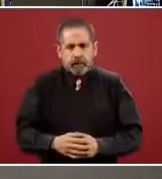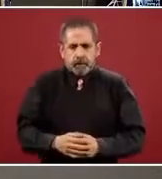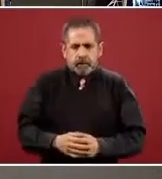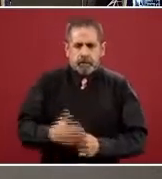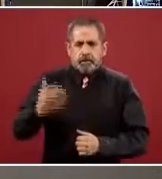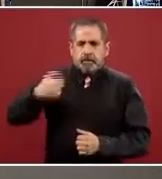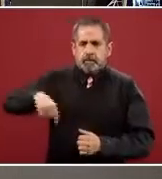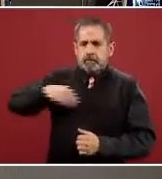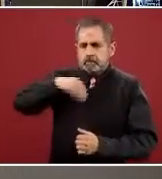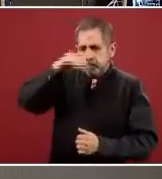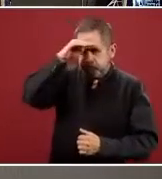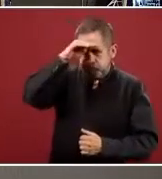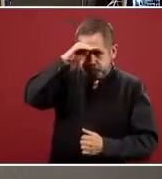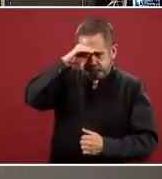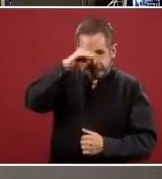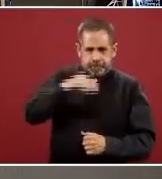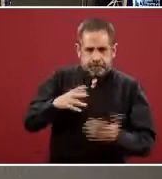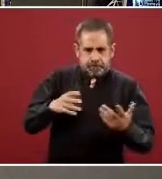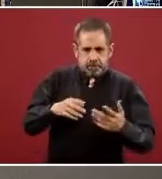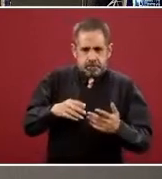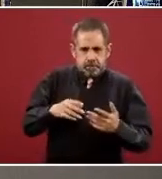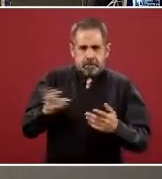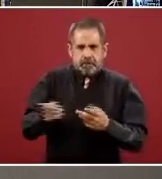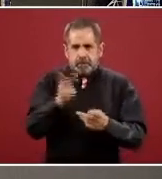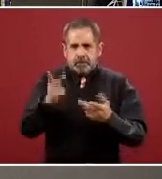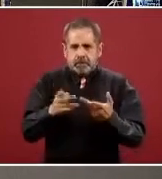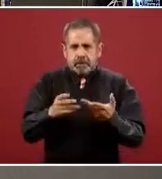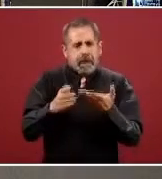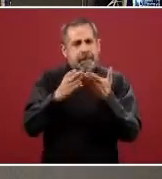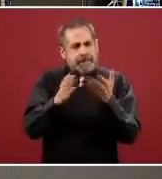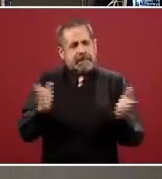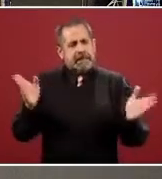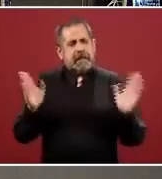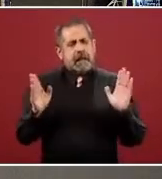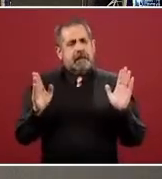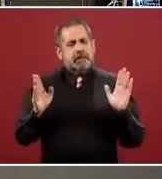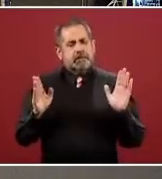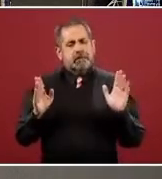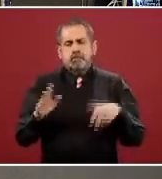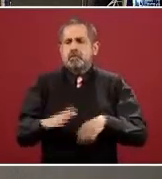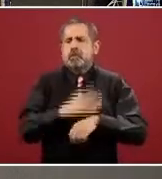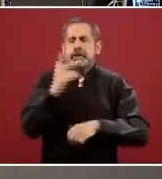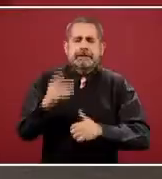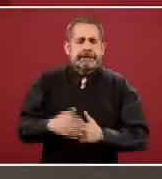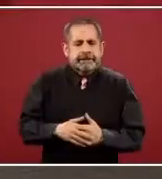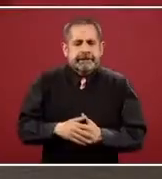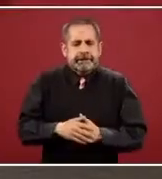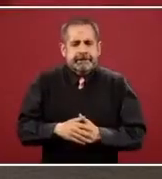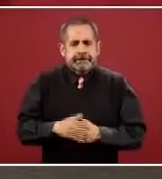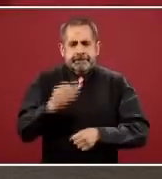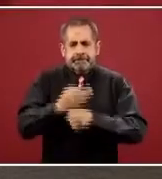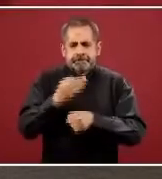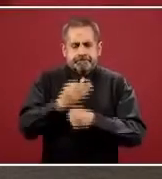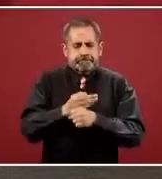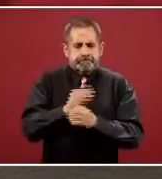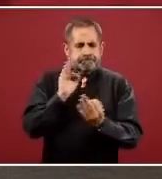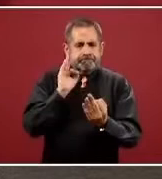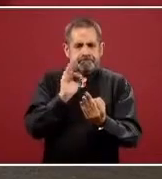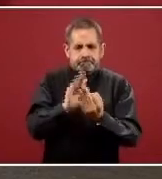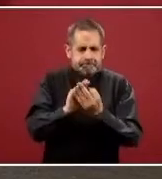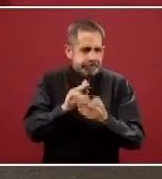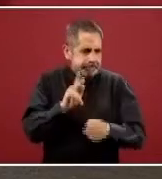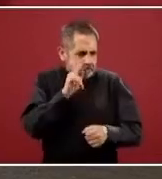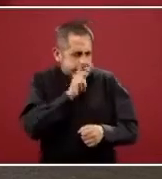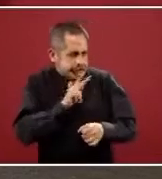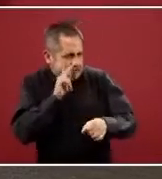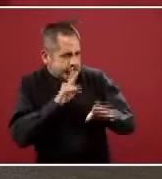Habíamos pensado dejarlo un poco abierto en las preguntas, un poco porque estamos en una fase final de pilotear un